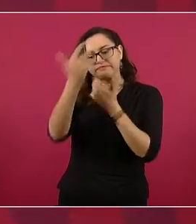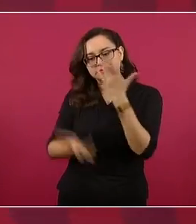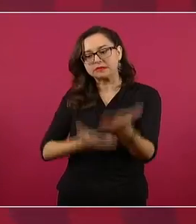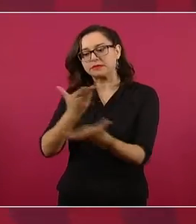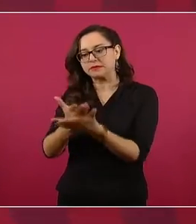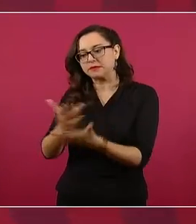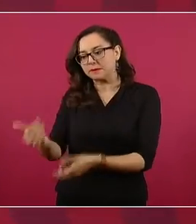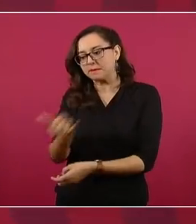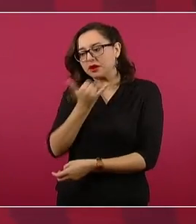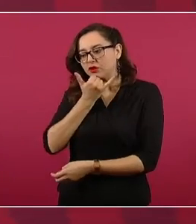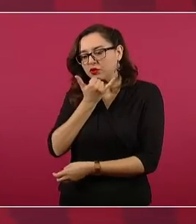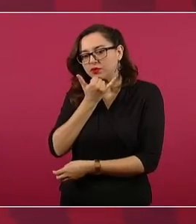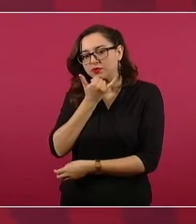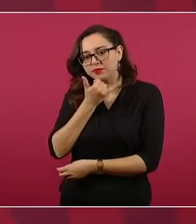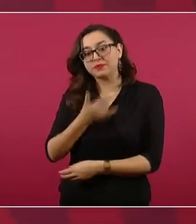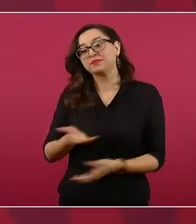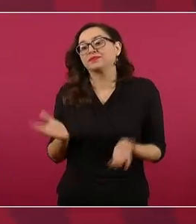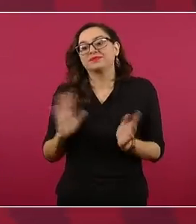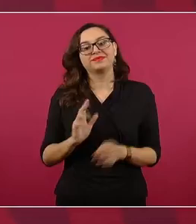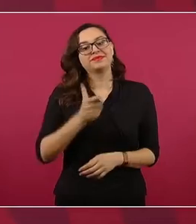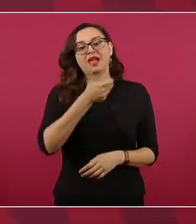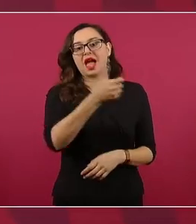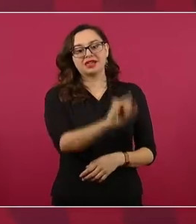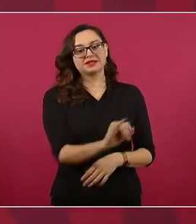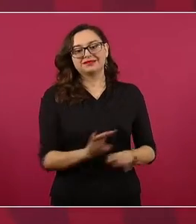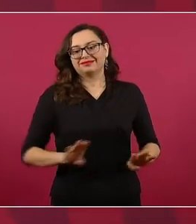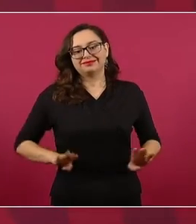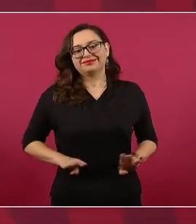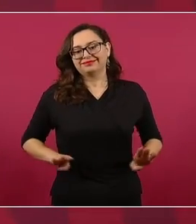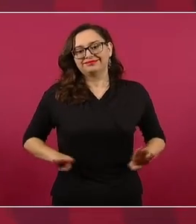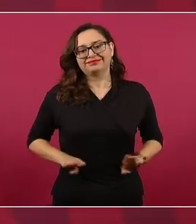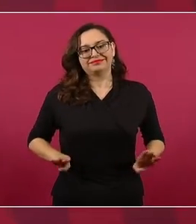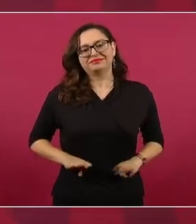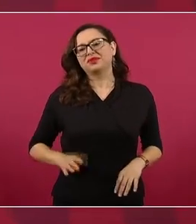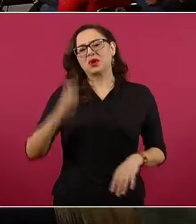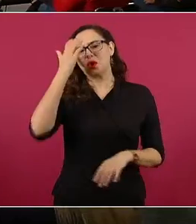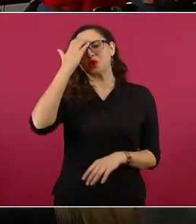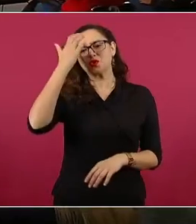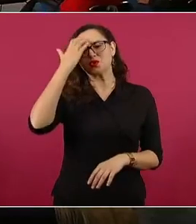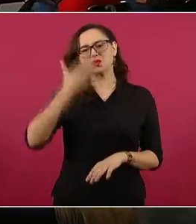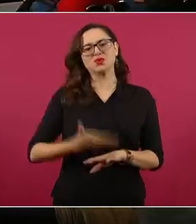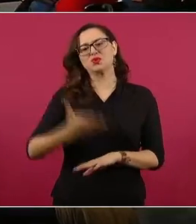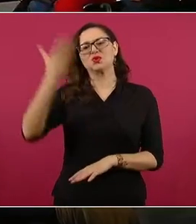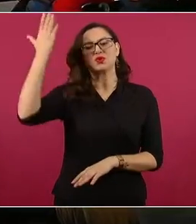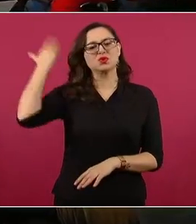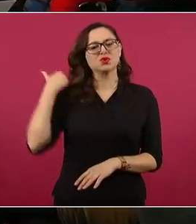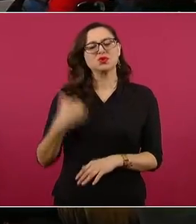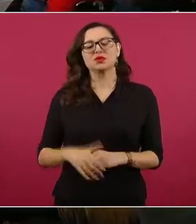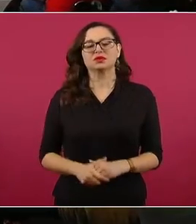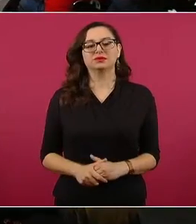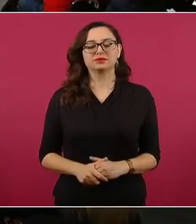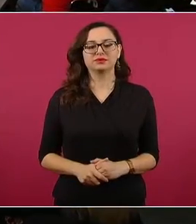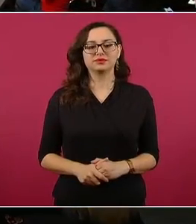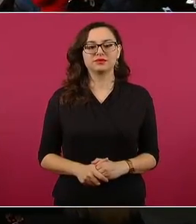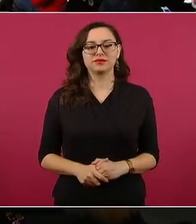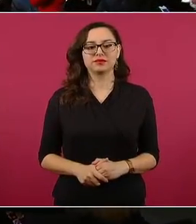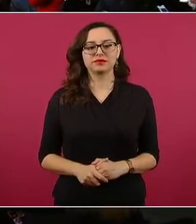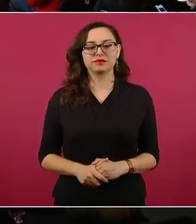Ustedes son amigos de tiempo atrás o adversarios.